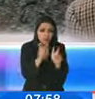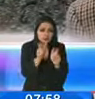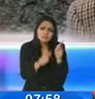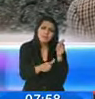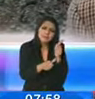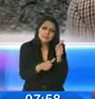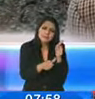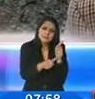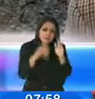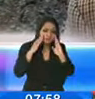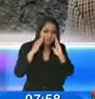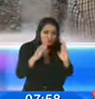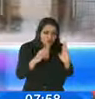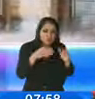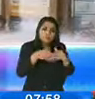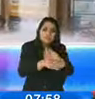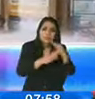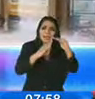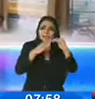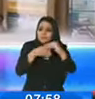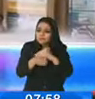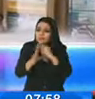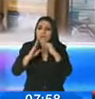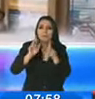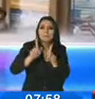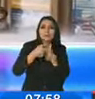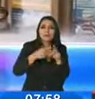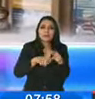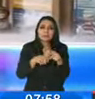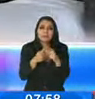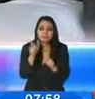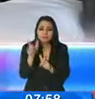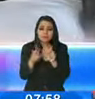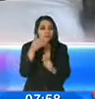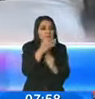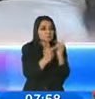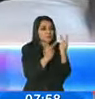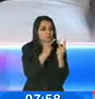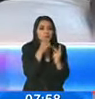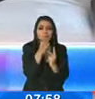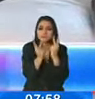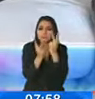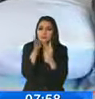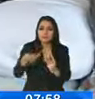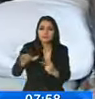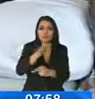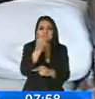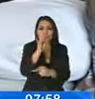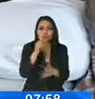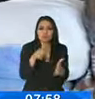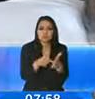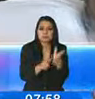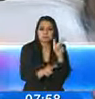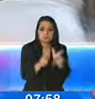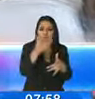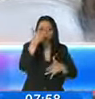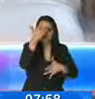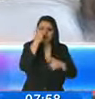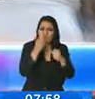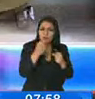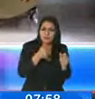interdisciplinaria brindada a nivel domicilio, donde se han realizado 18.000 visitas a enfermos